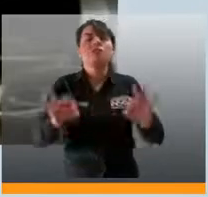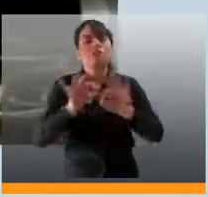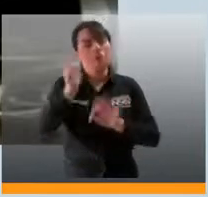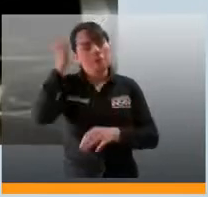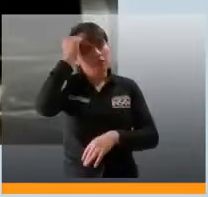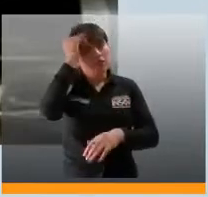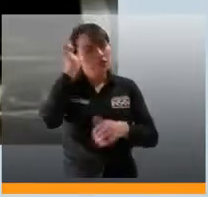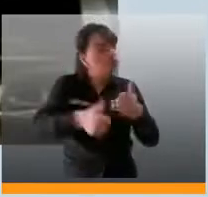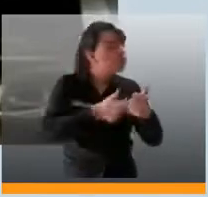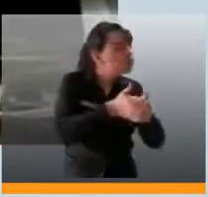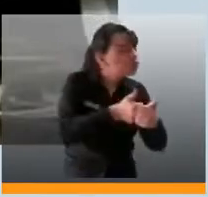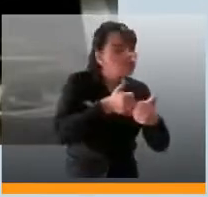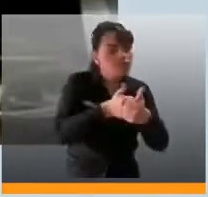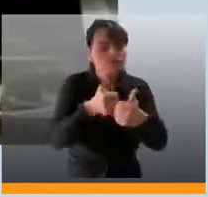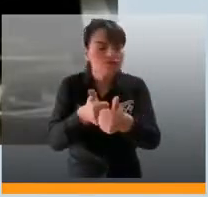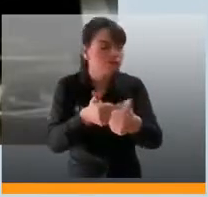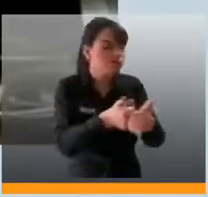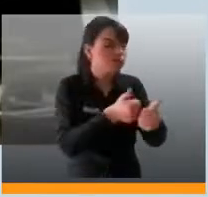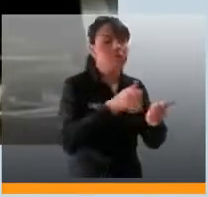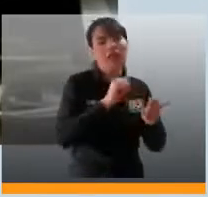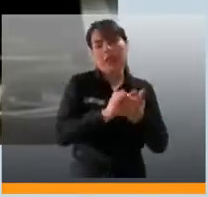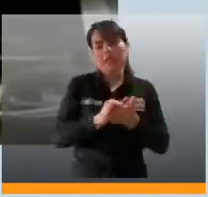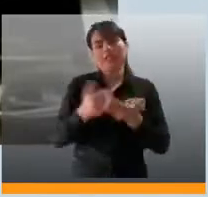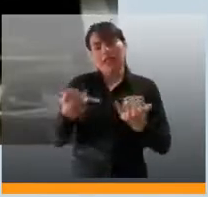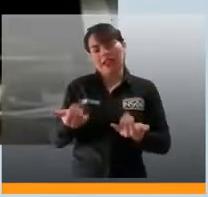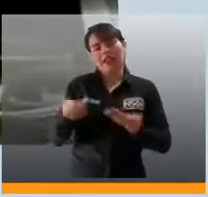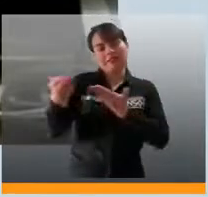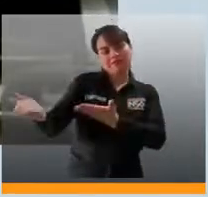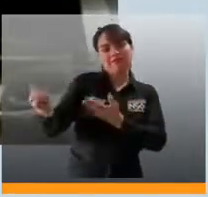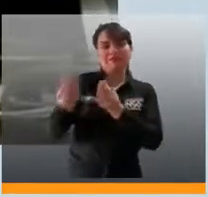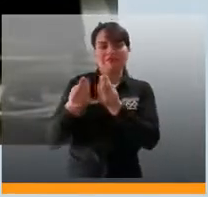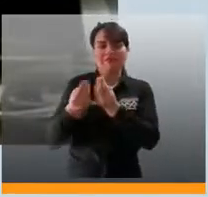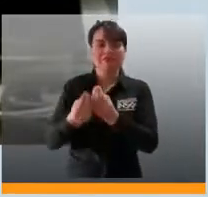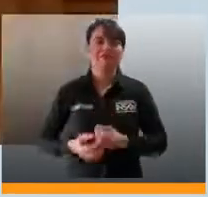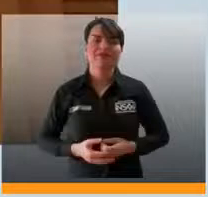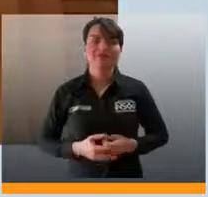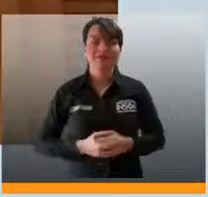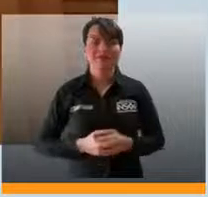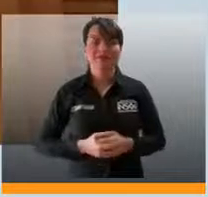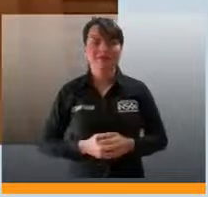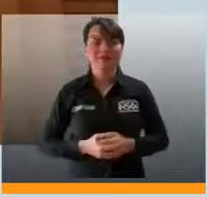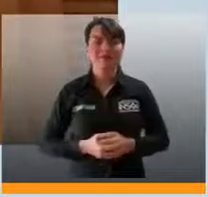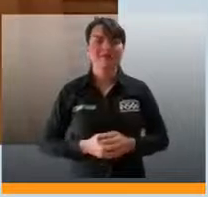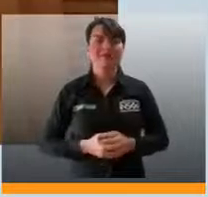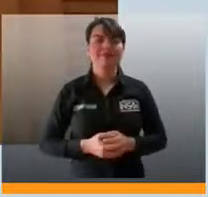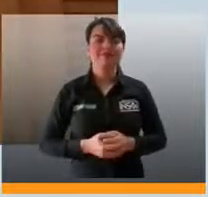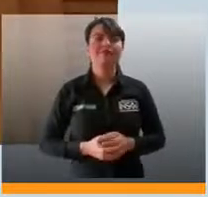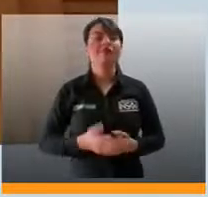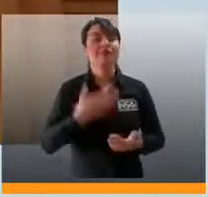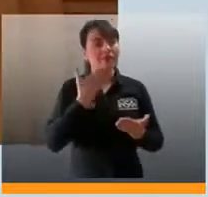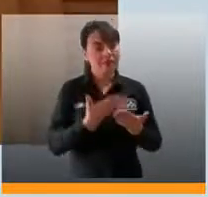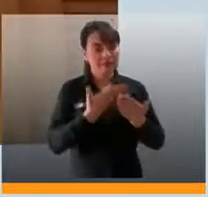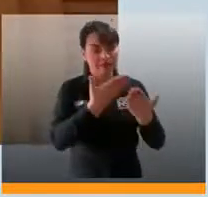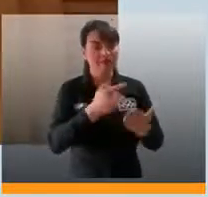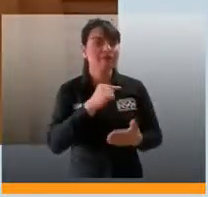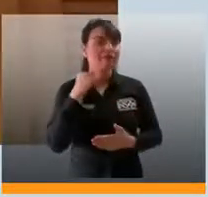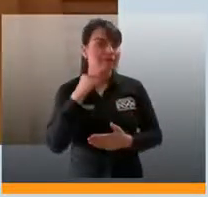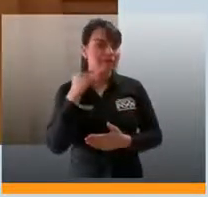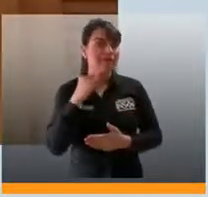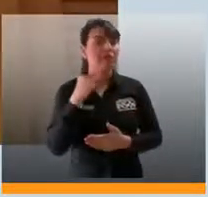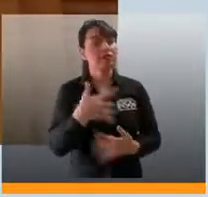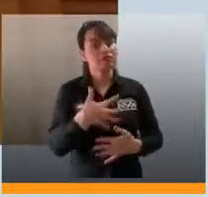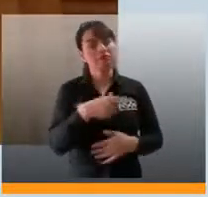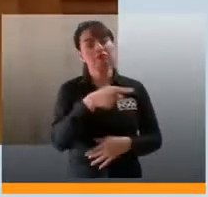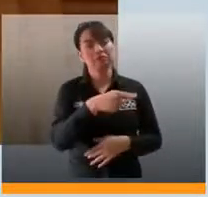Hasta allí llegaría, viceministro, para dar el paso a mis otros colegas. Muchas gracias, padre Peláez, muy juicioso